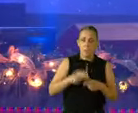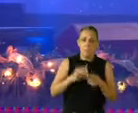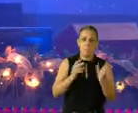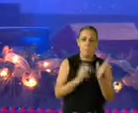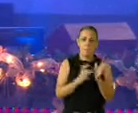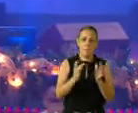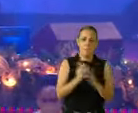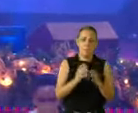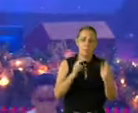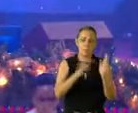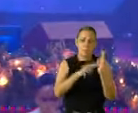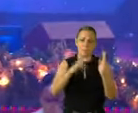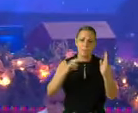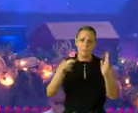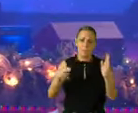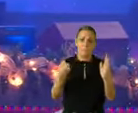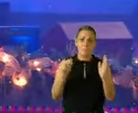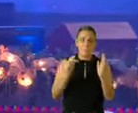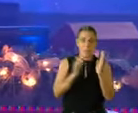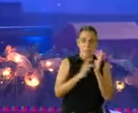dice,